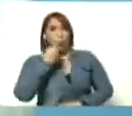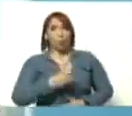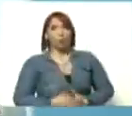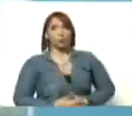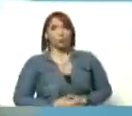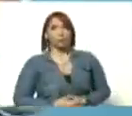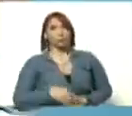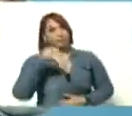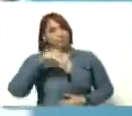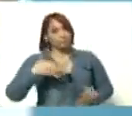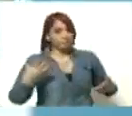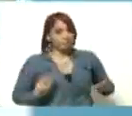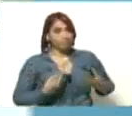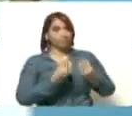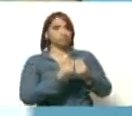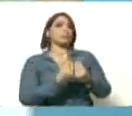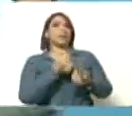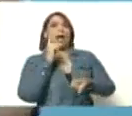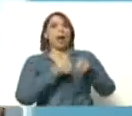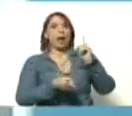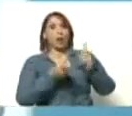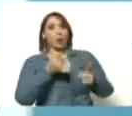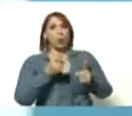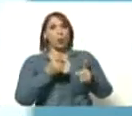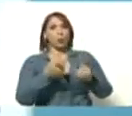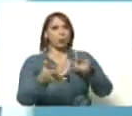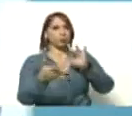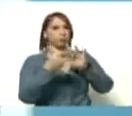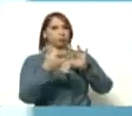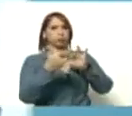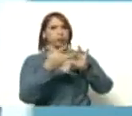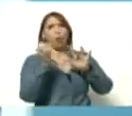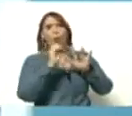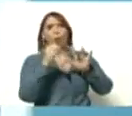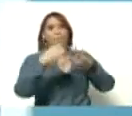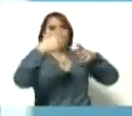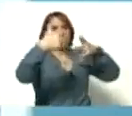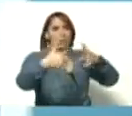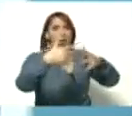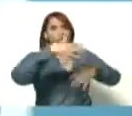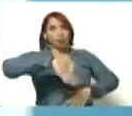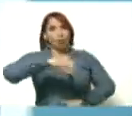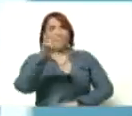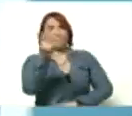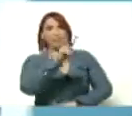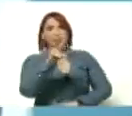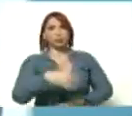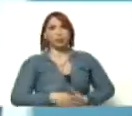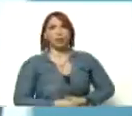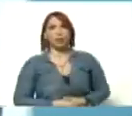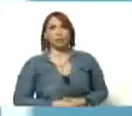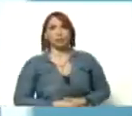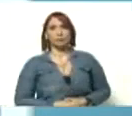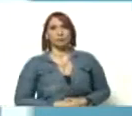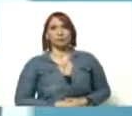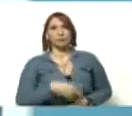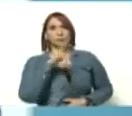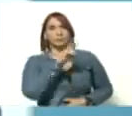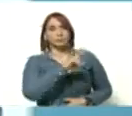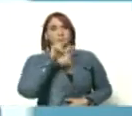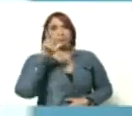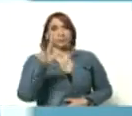están acompañando y aquellos que están interconectados en todo el país, vicepresidenta, están pues los